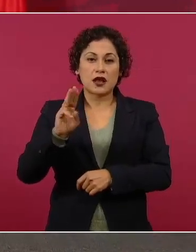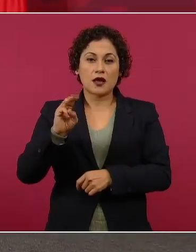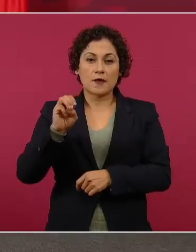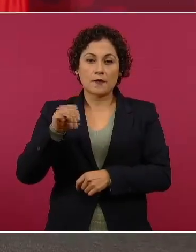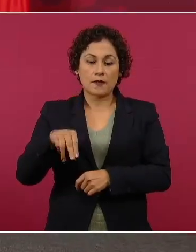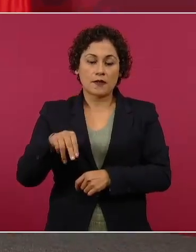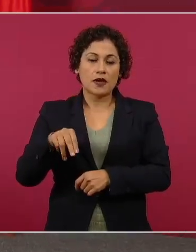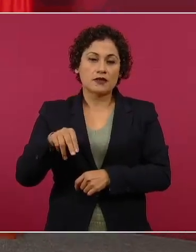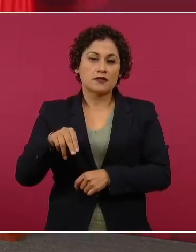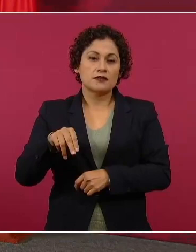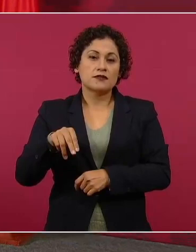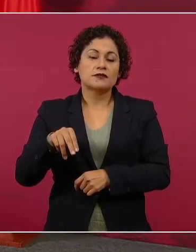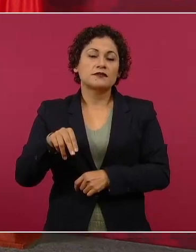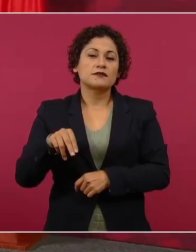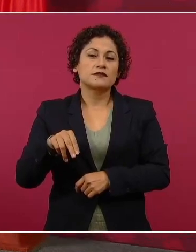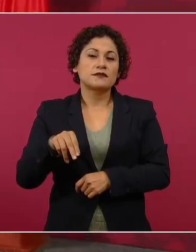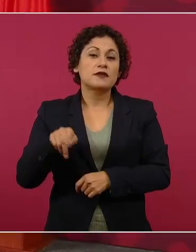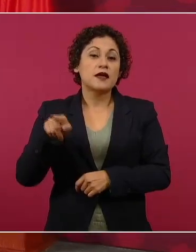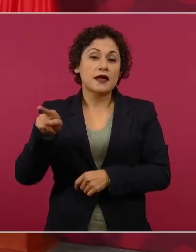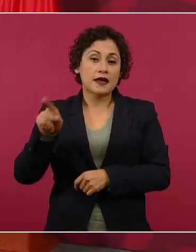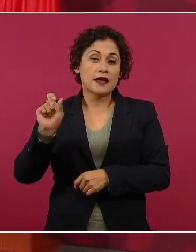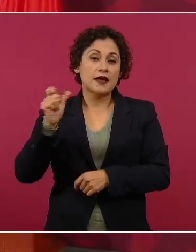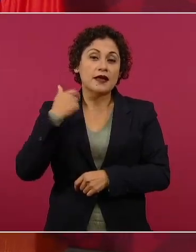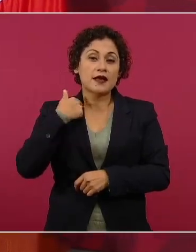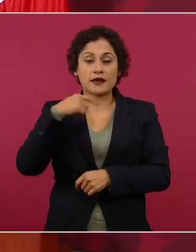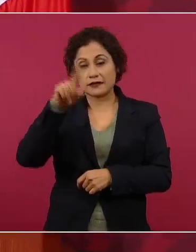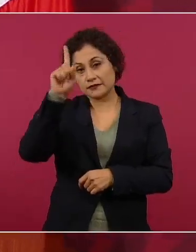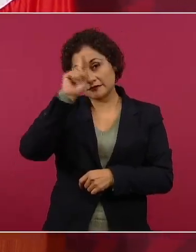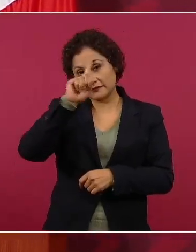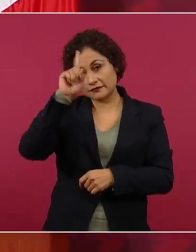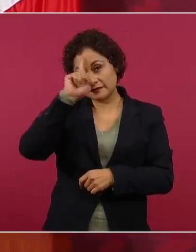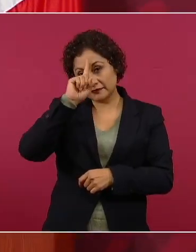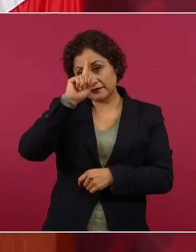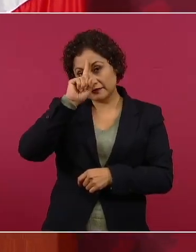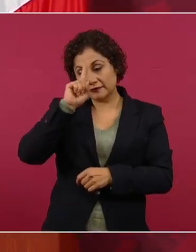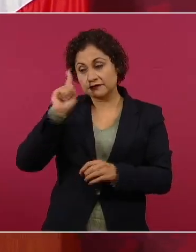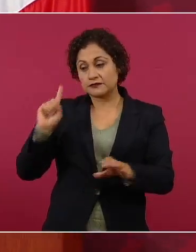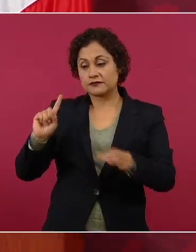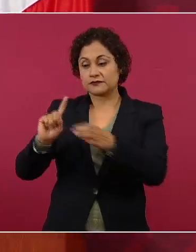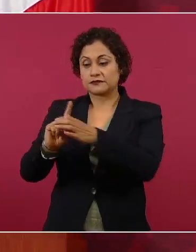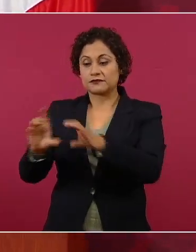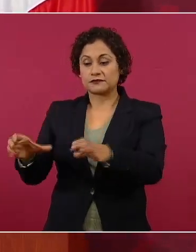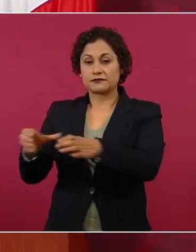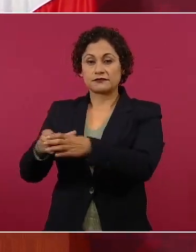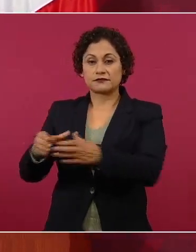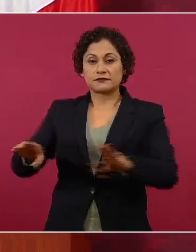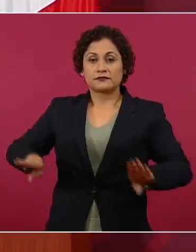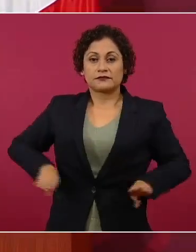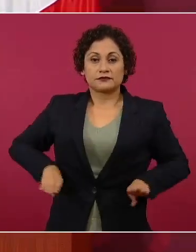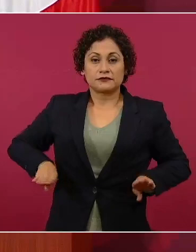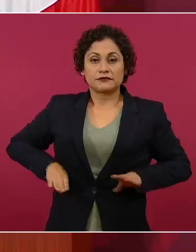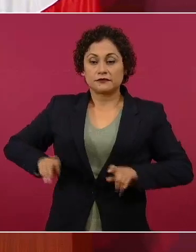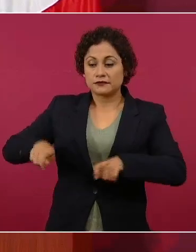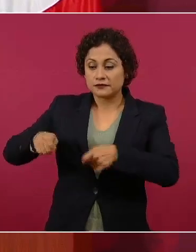asesor del conservadurismo, el ideólogo del conservadurismo en el siglo